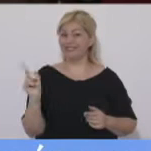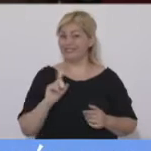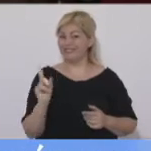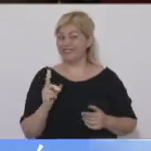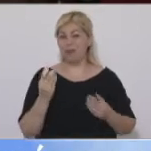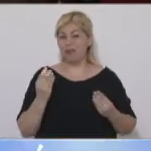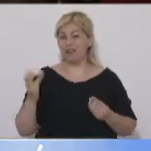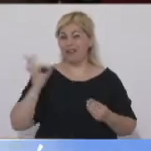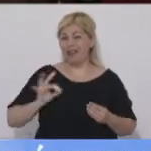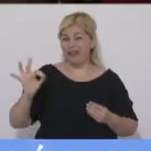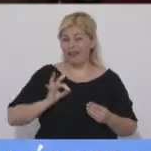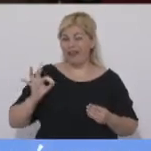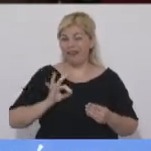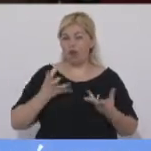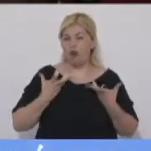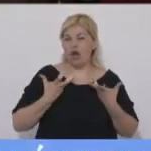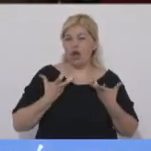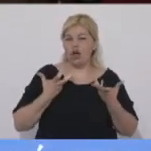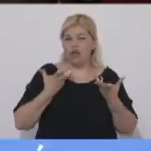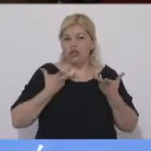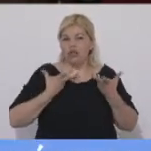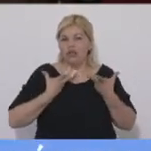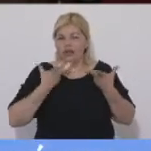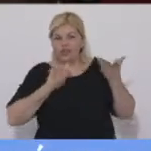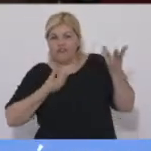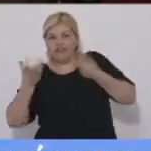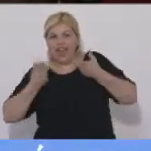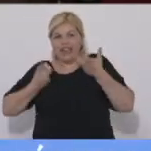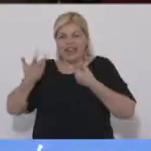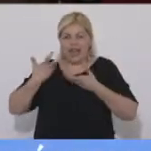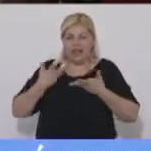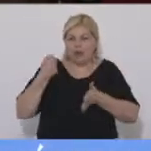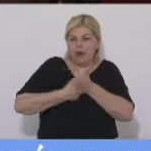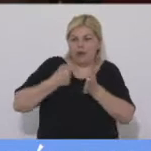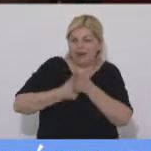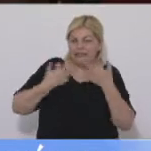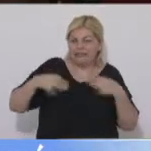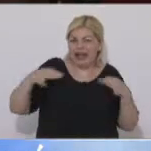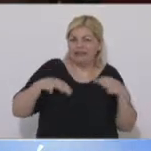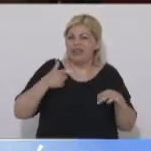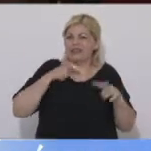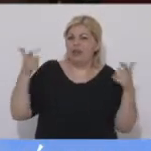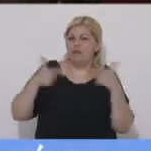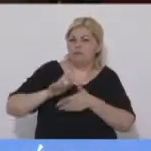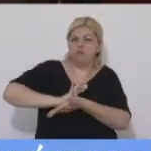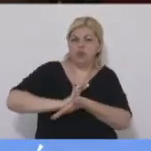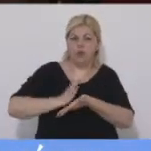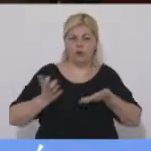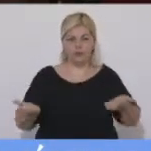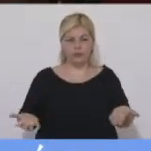siglos han estado defendiéndose defendiéndose sobreviviendo desde este armenio esta cuestión